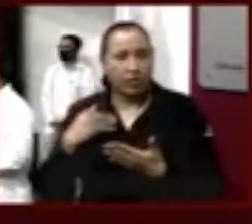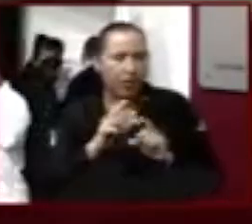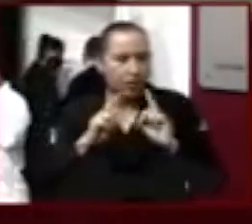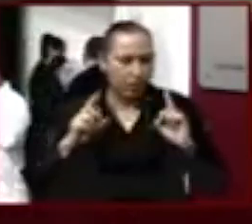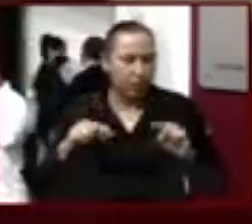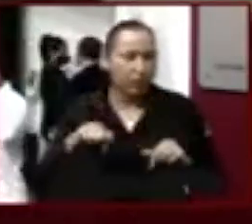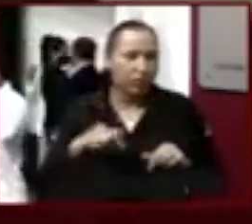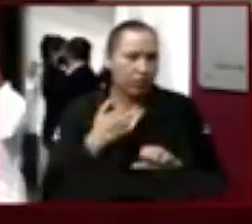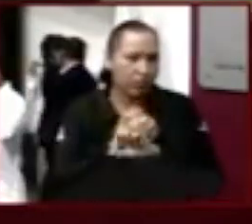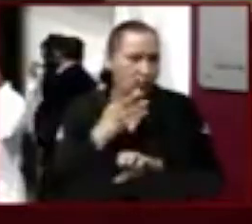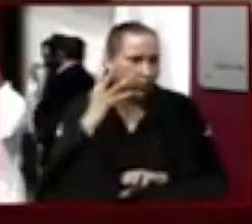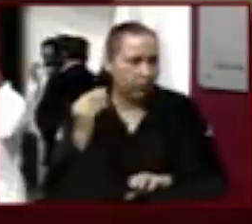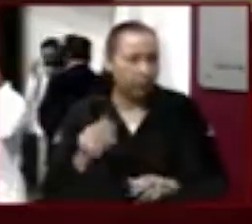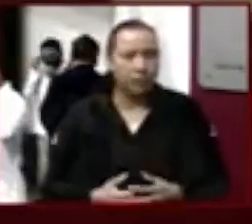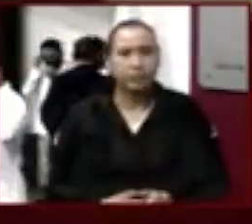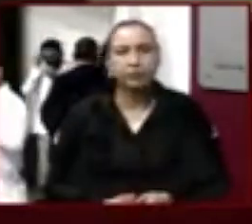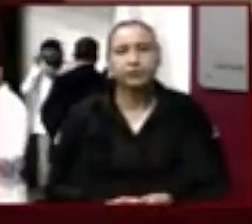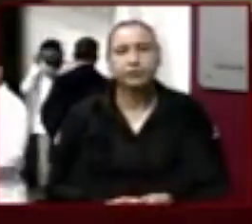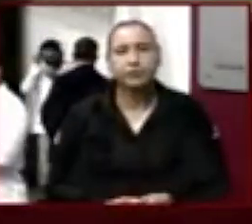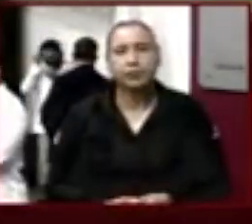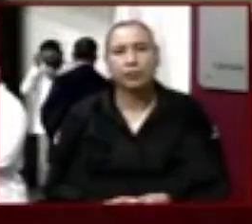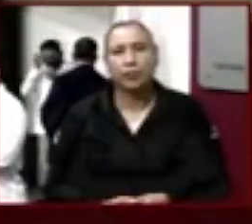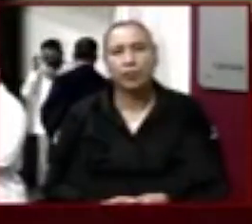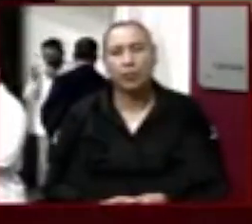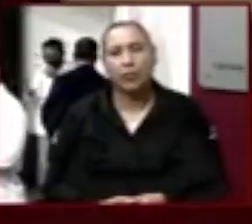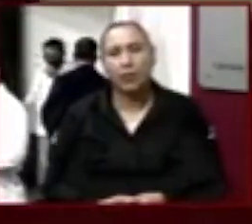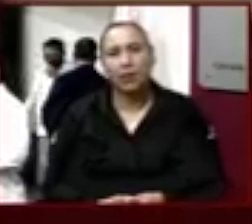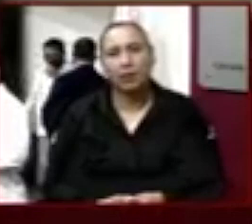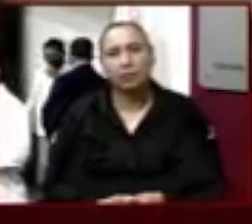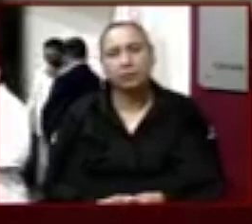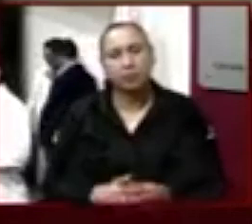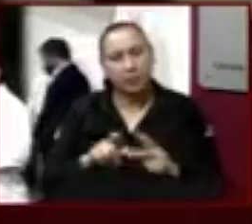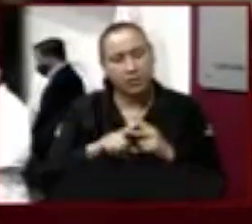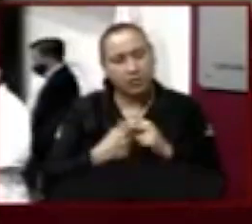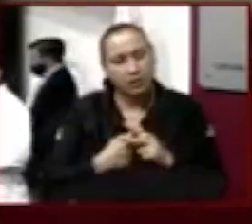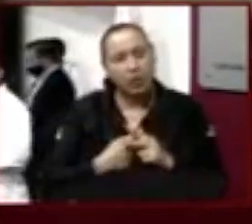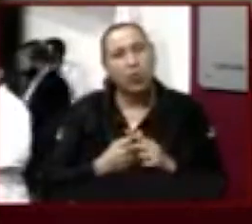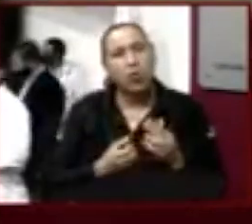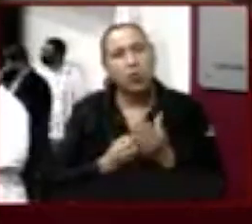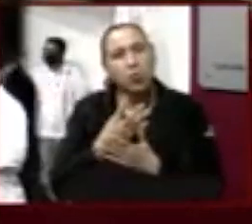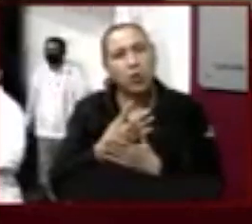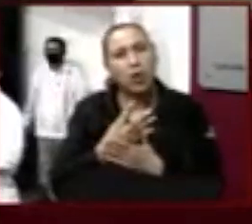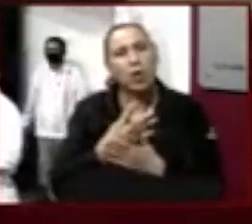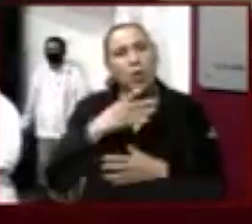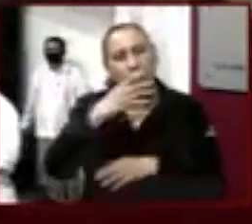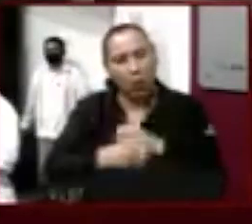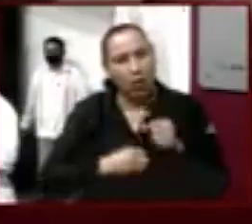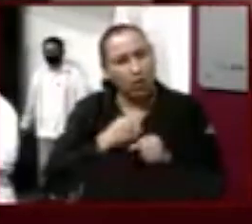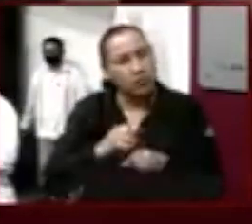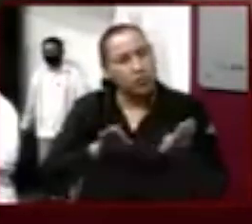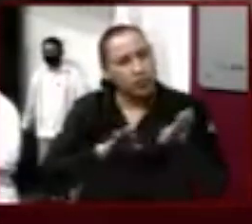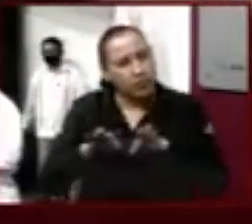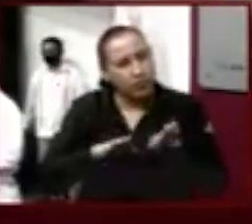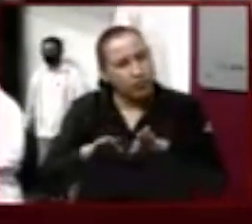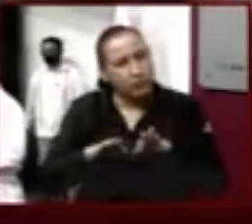ser. Damos inicio a un nuevo periodo ordinario, con una nueva conformación política, con una